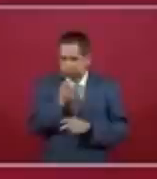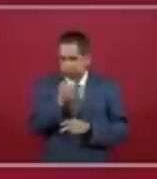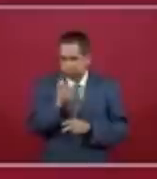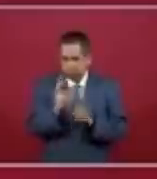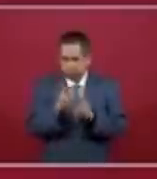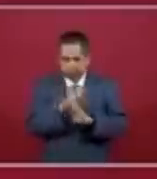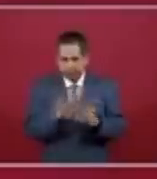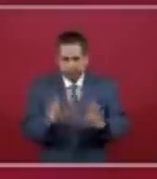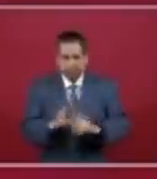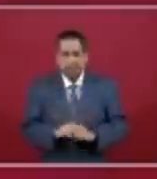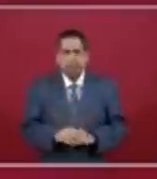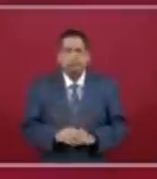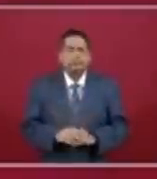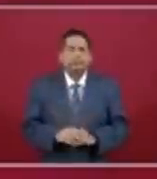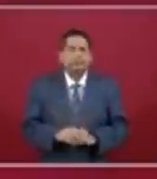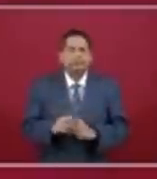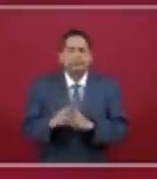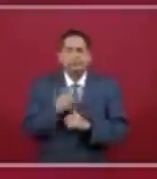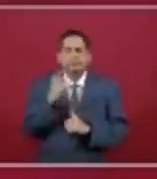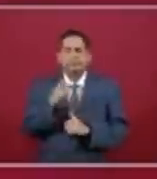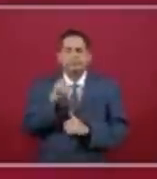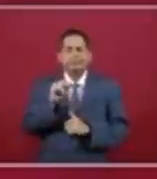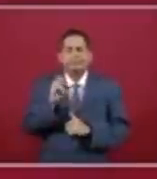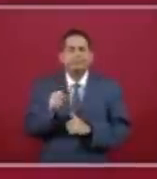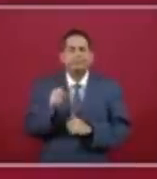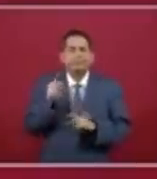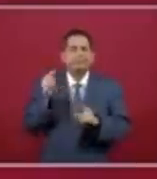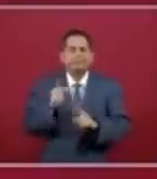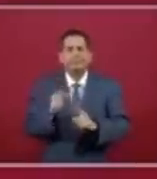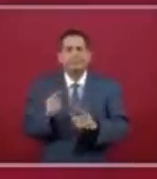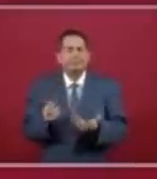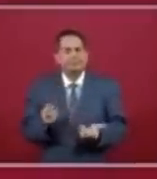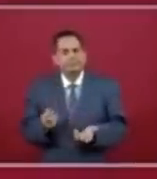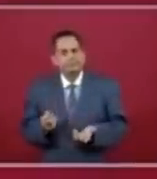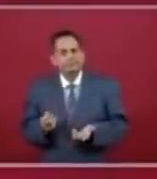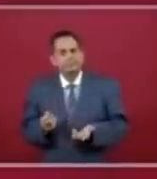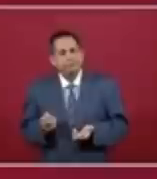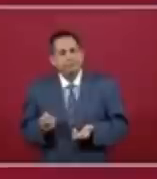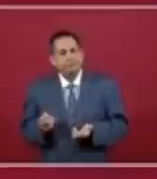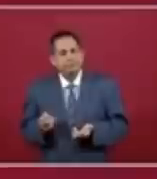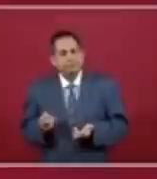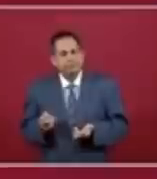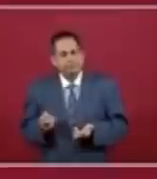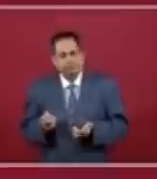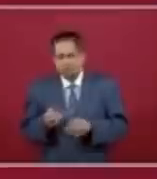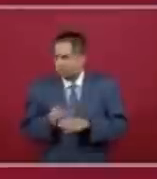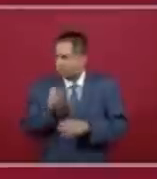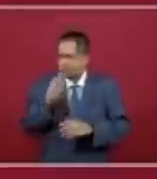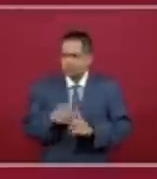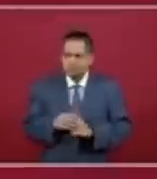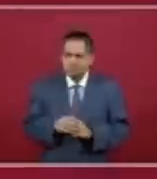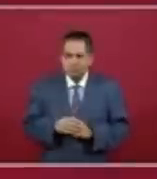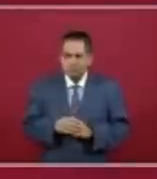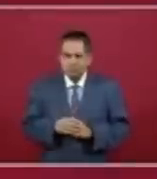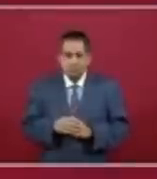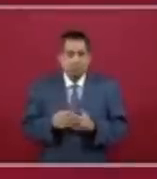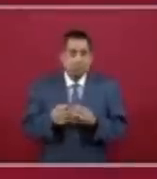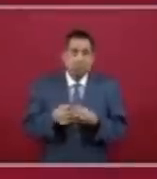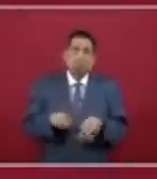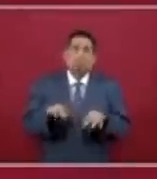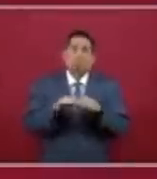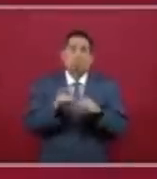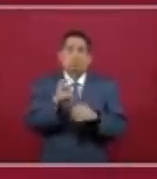porque no es un asunto muy